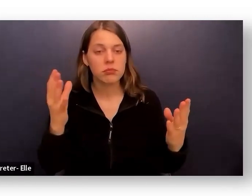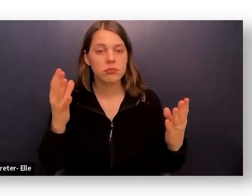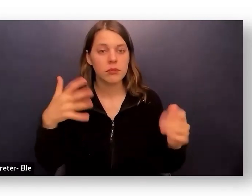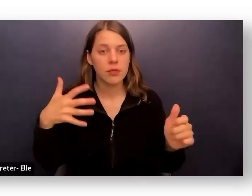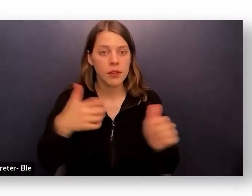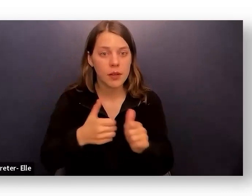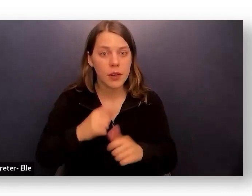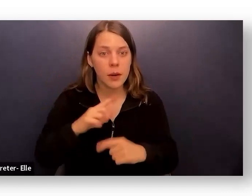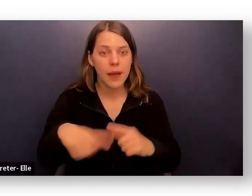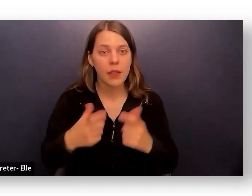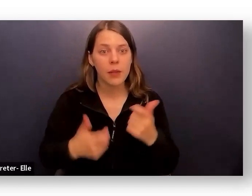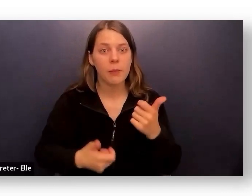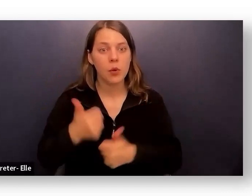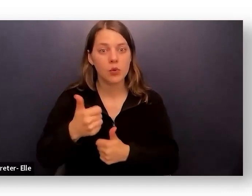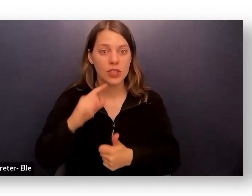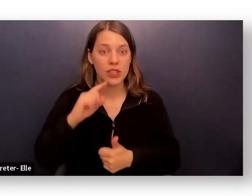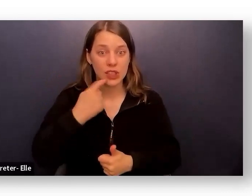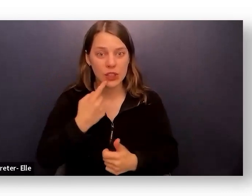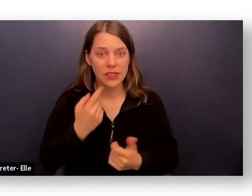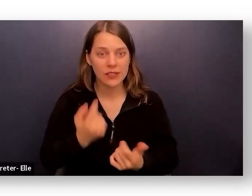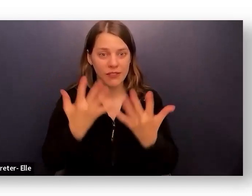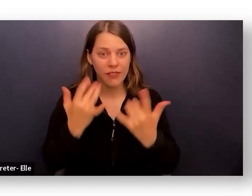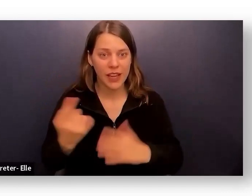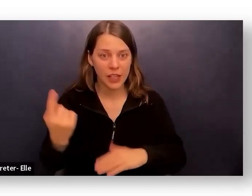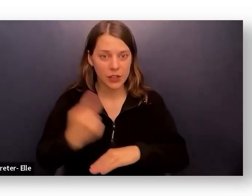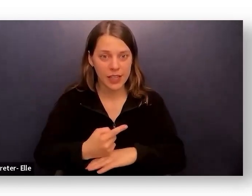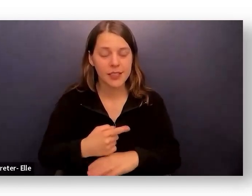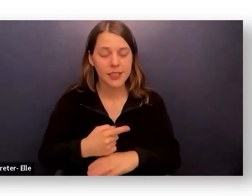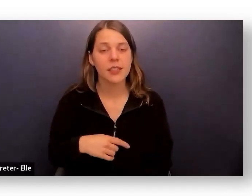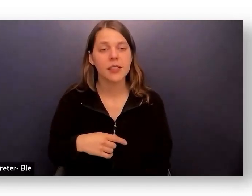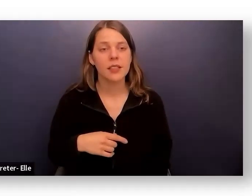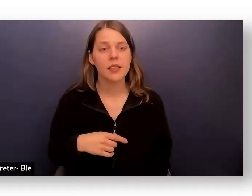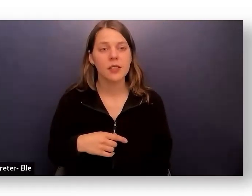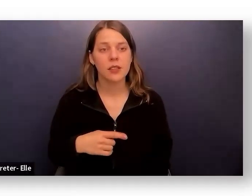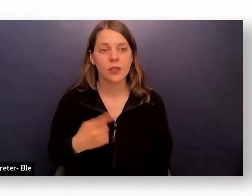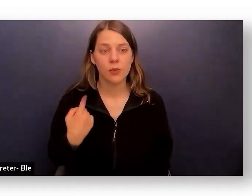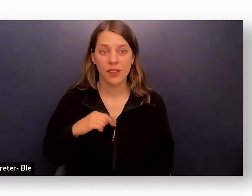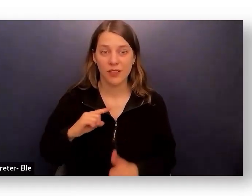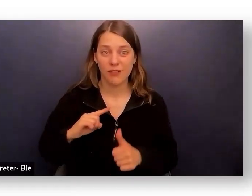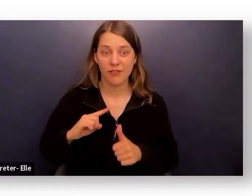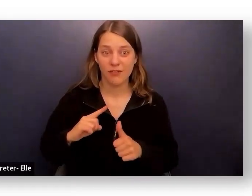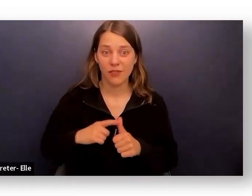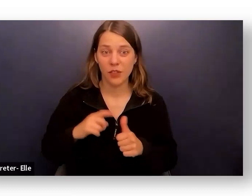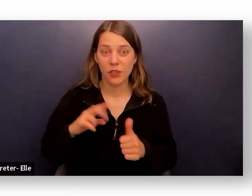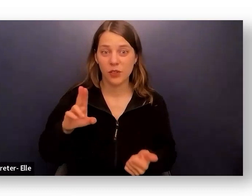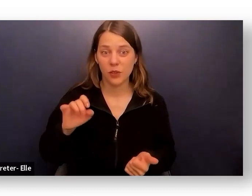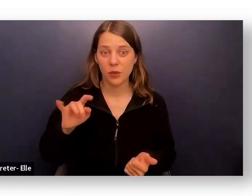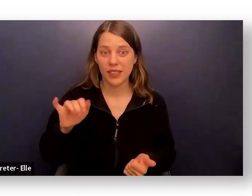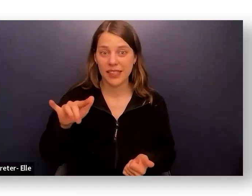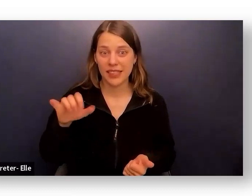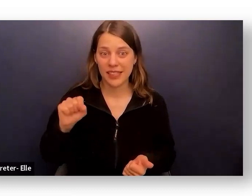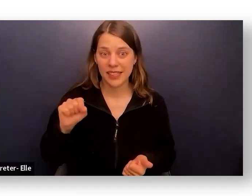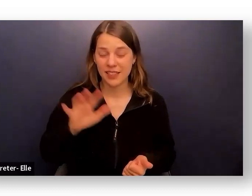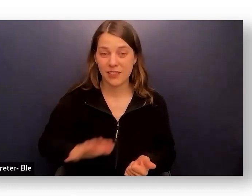mantenernos adelantados de esos climas extremos.